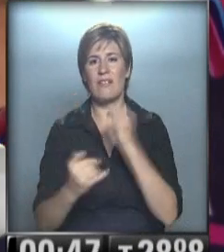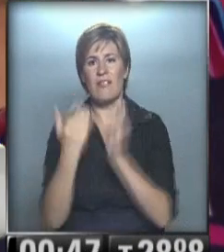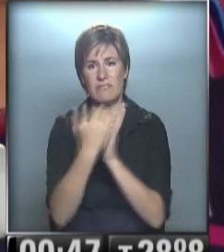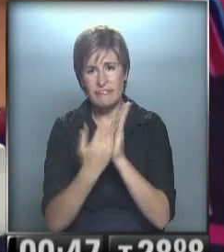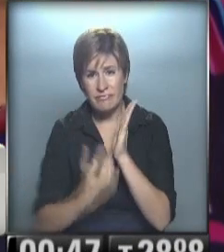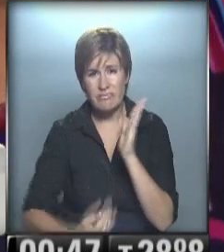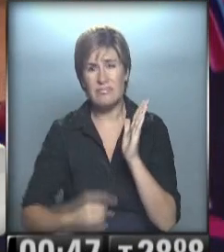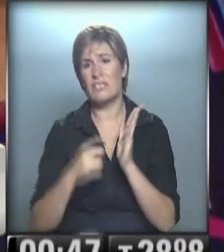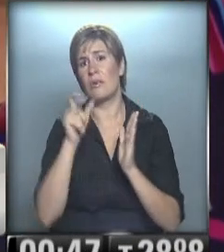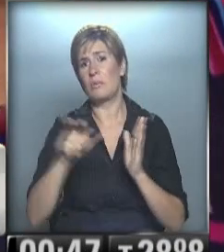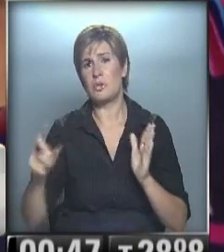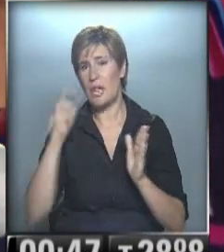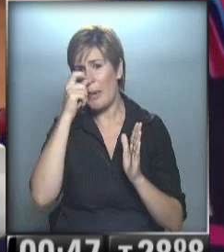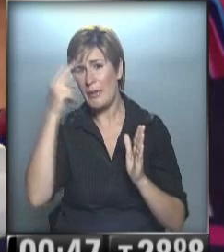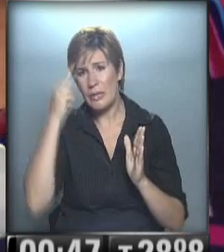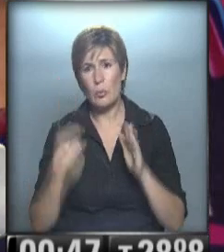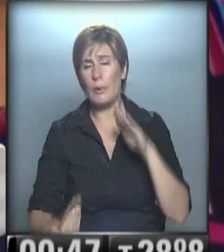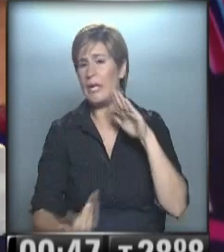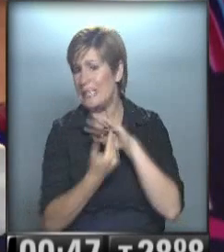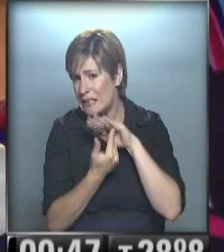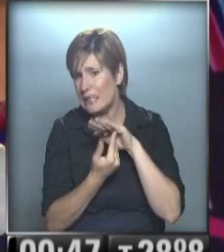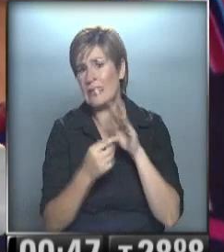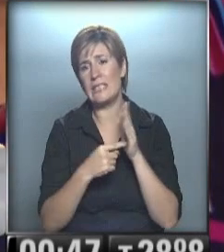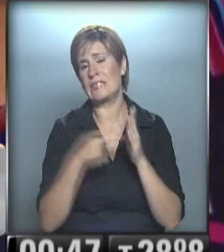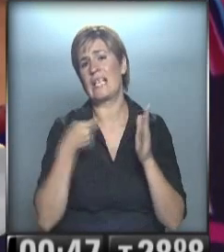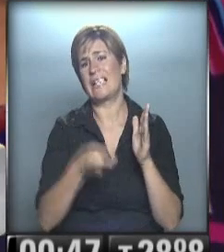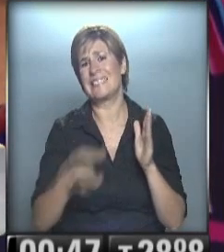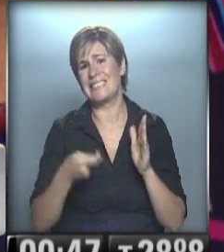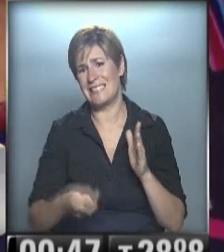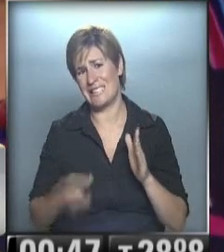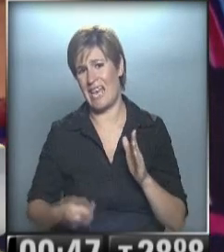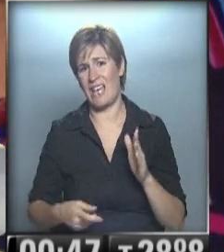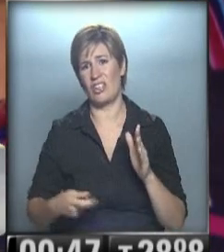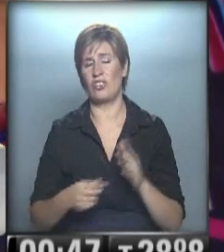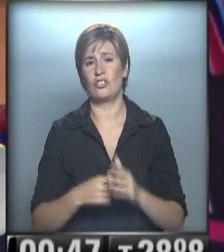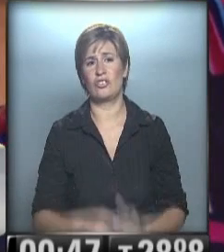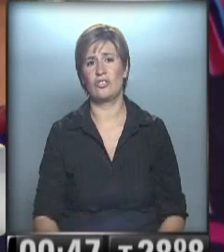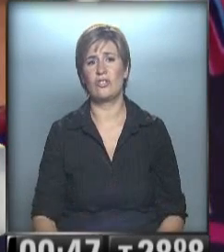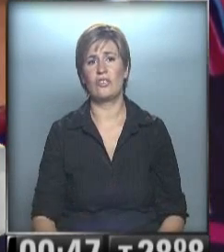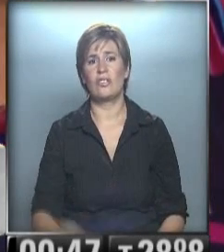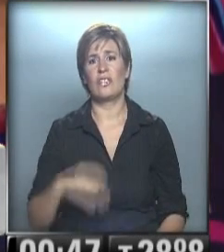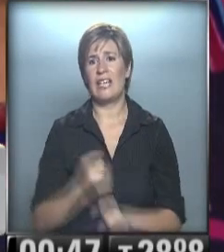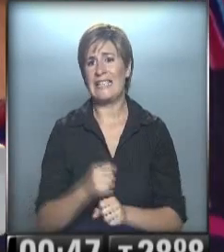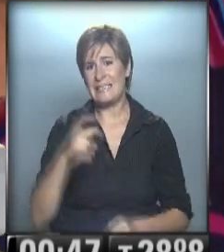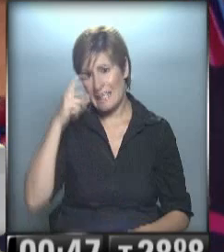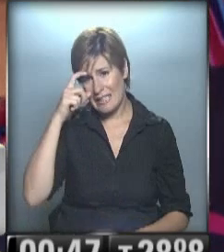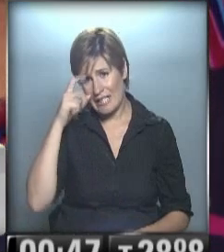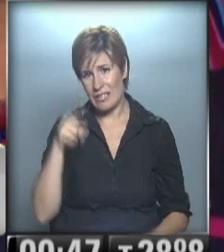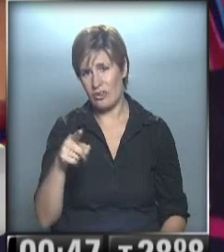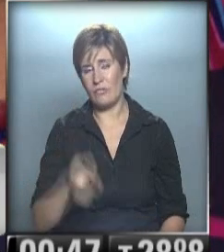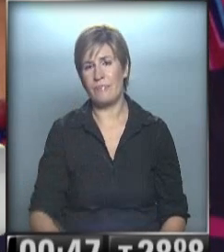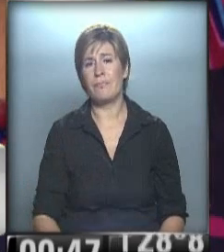activistas asesinados desde abril de 2012, cuando se constituyó el grupo, hasta los primeros días de enero de este año. Carlos